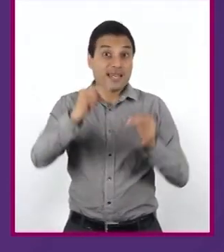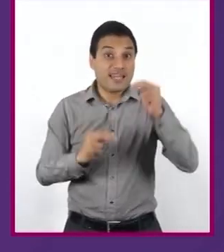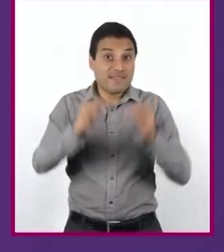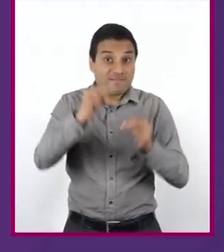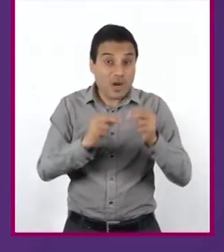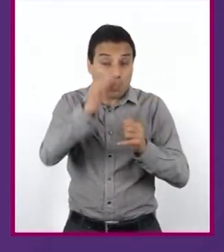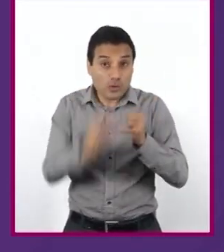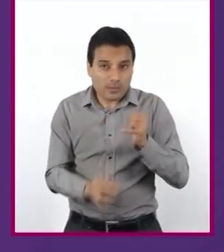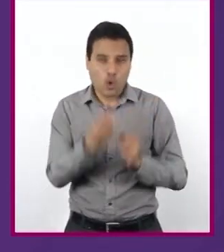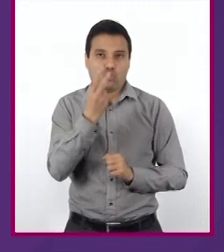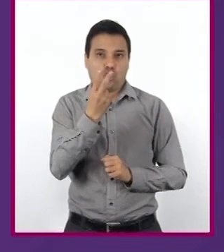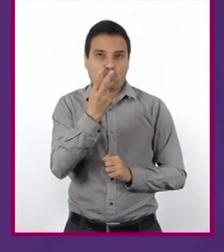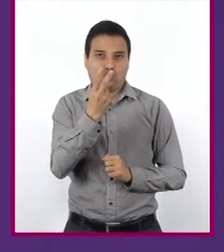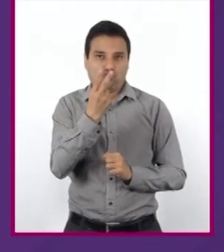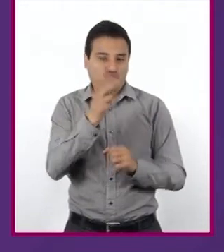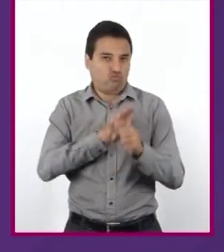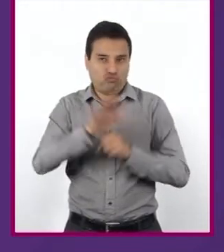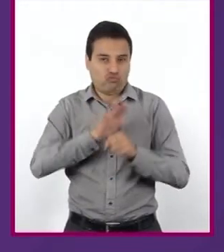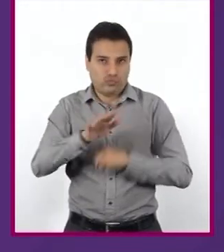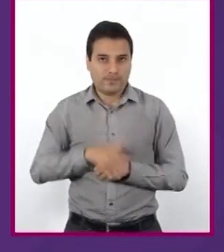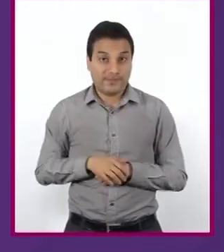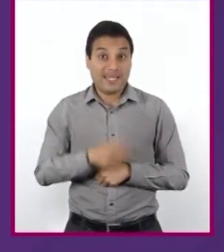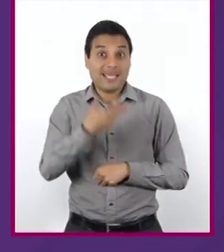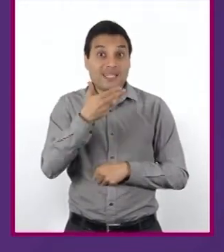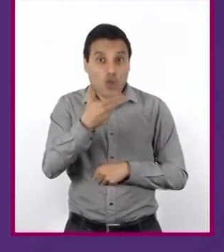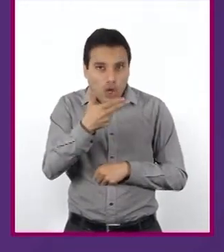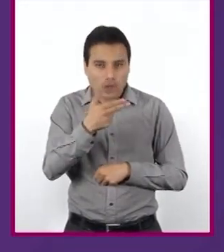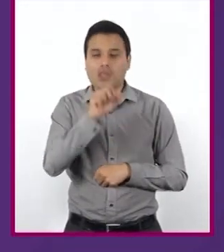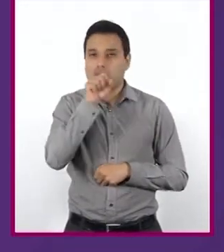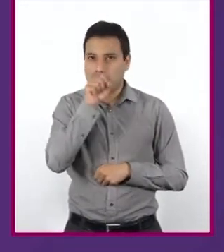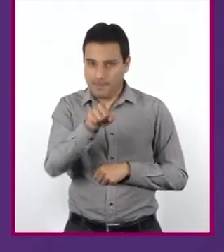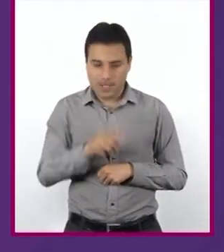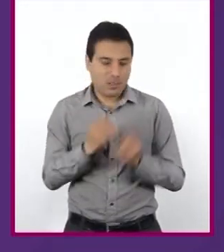2 electrones y el hidrógeno también.